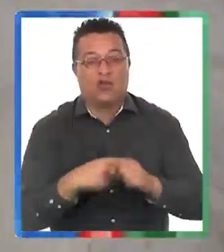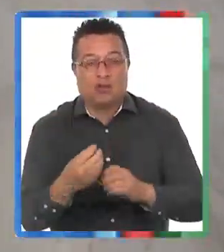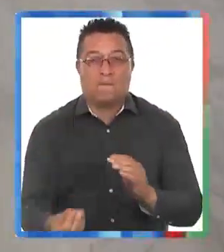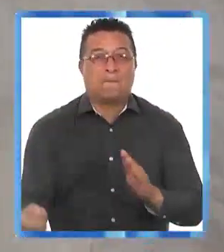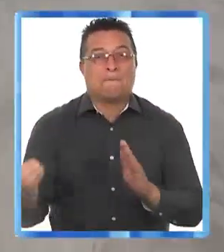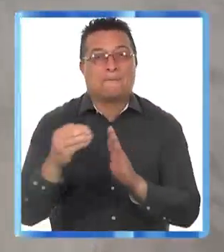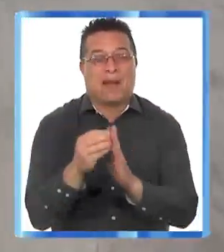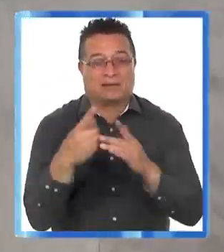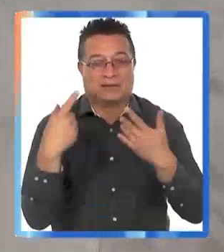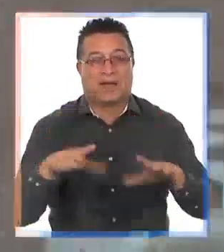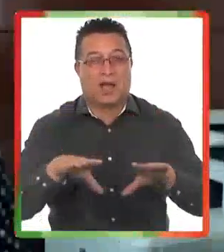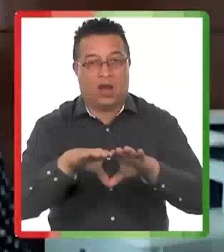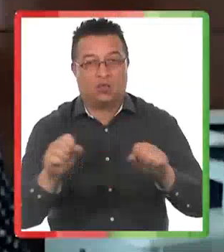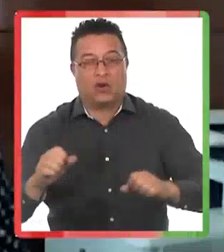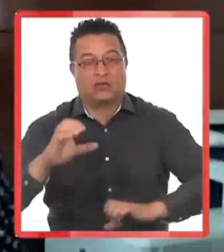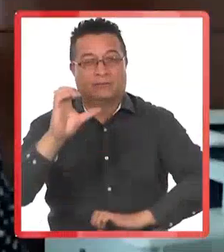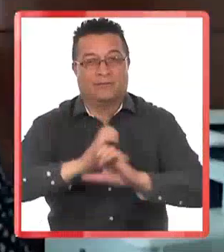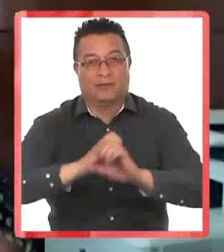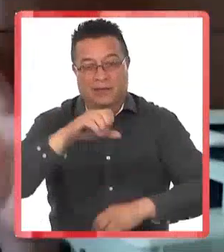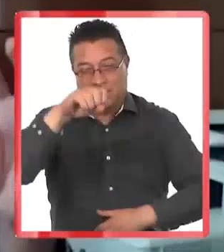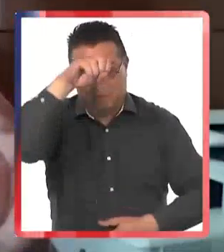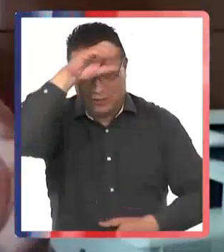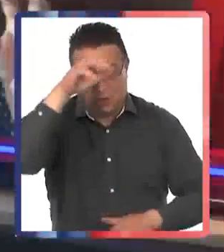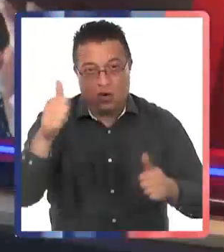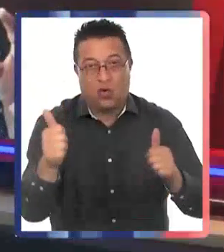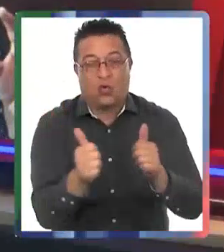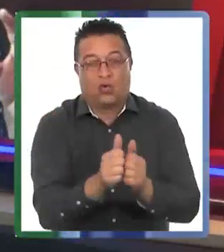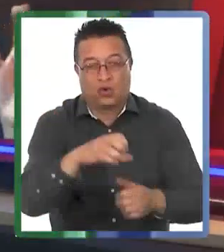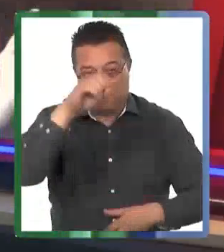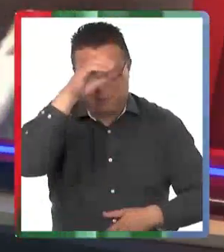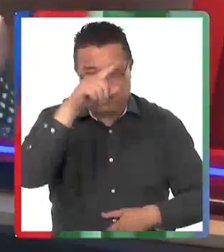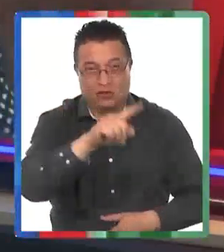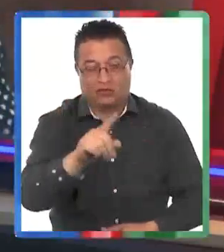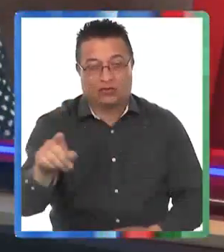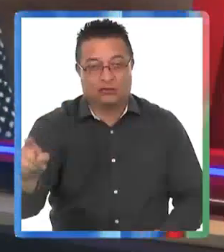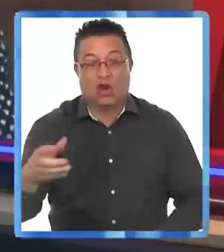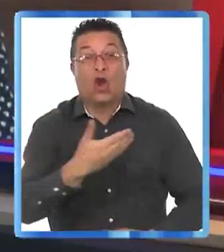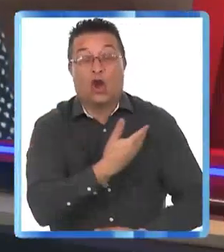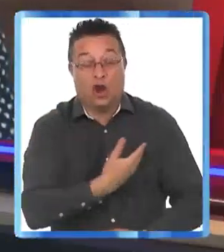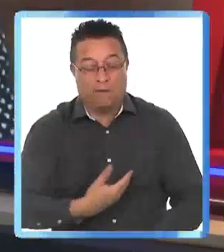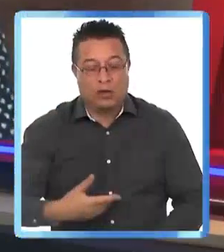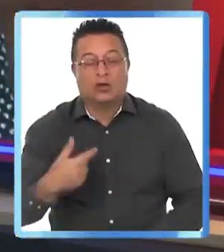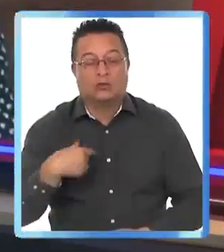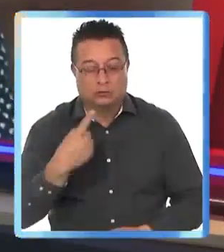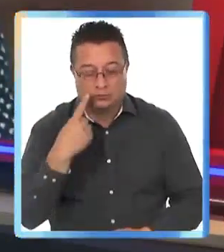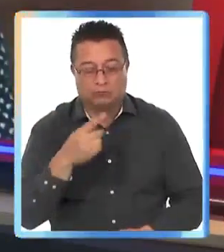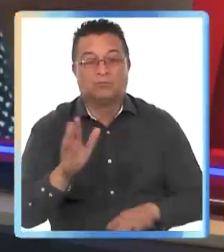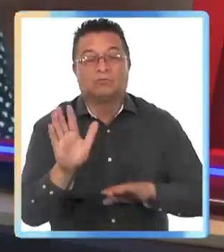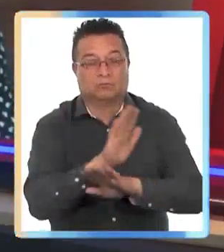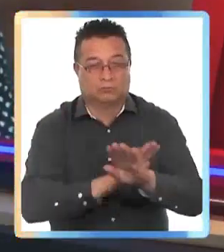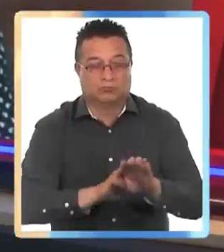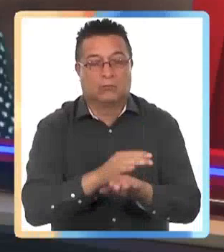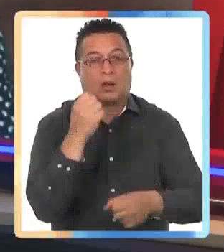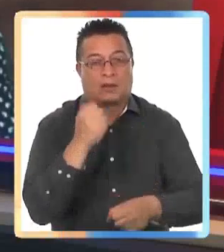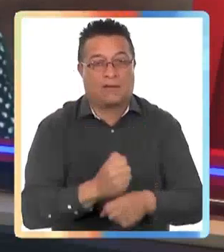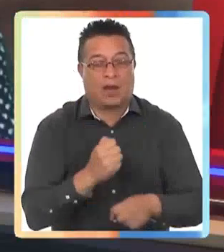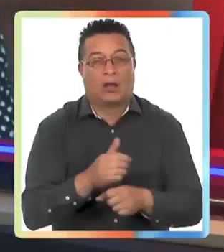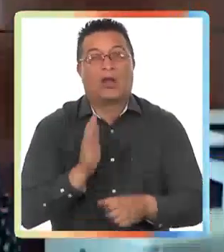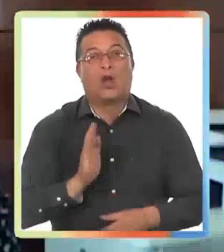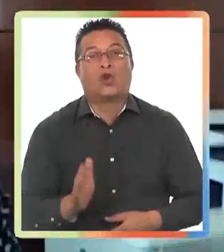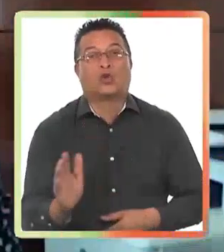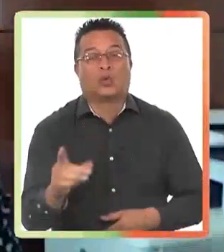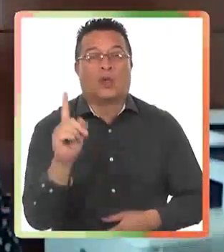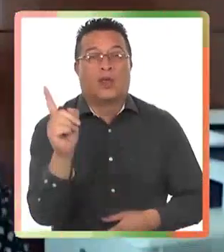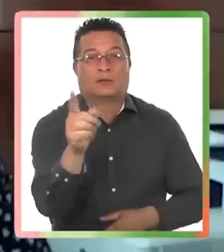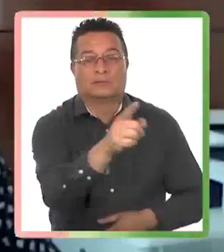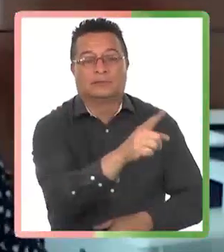adicionales. Ese es un acuerdo que llegaron los empleadores mineros con los trabajadores mineros y que el gobierno lo tomó, Scarlett, protegiendo también el empleo y la